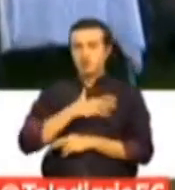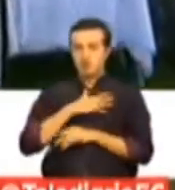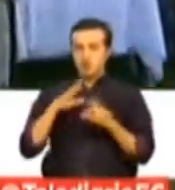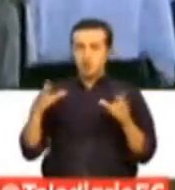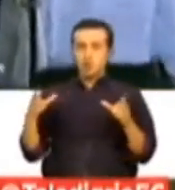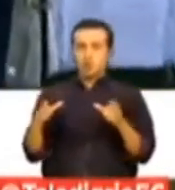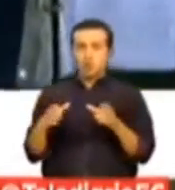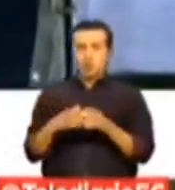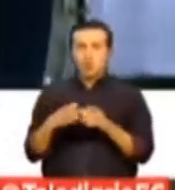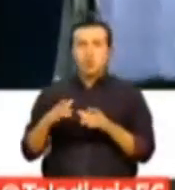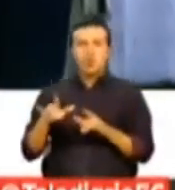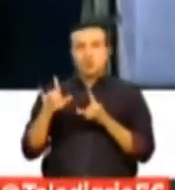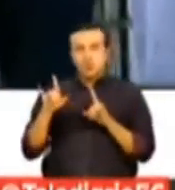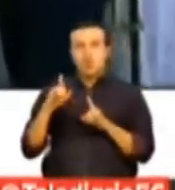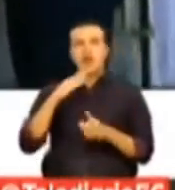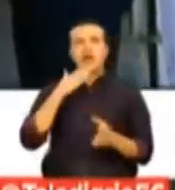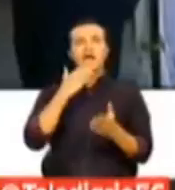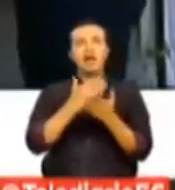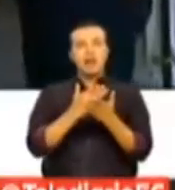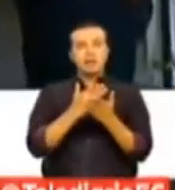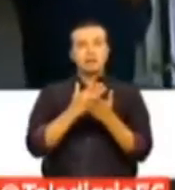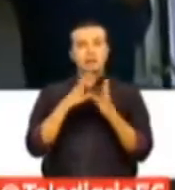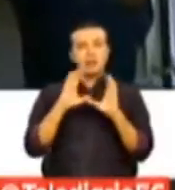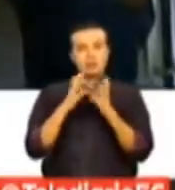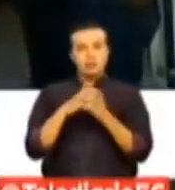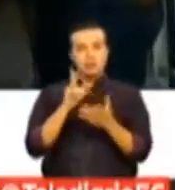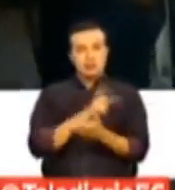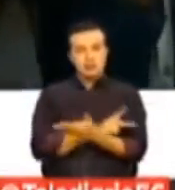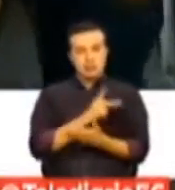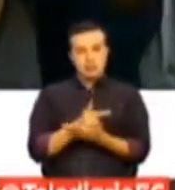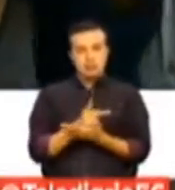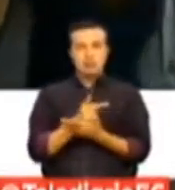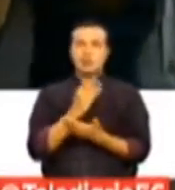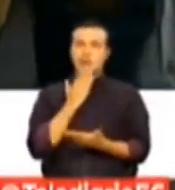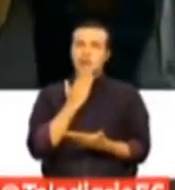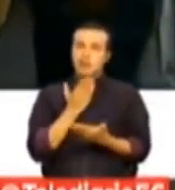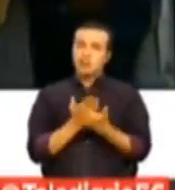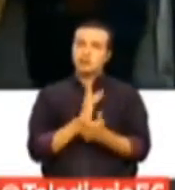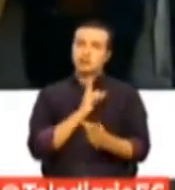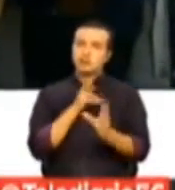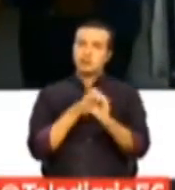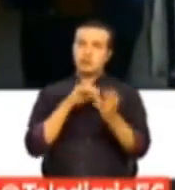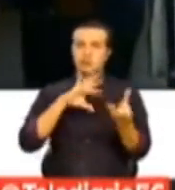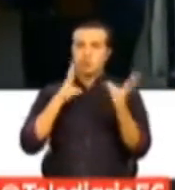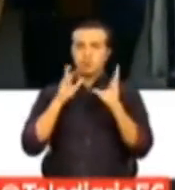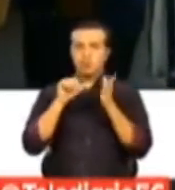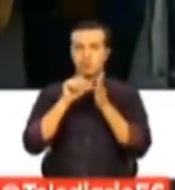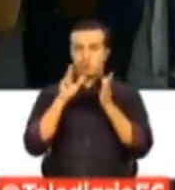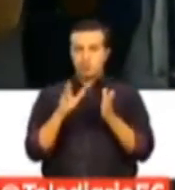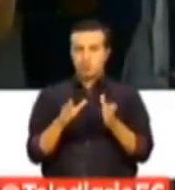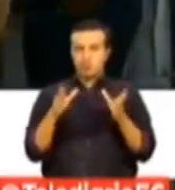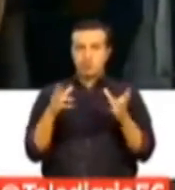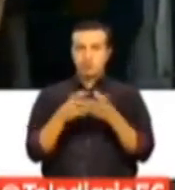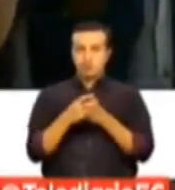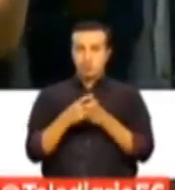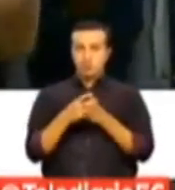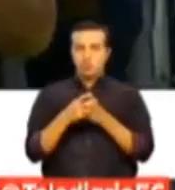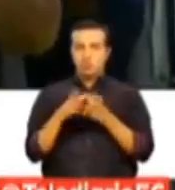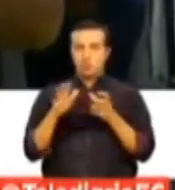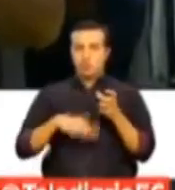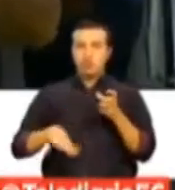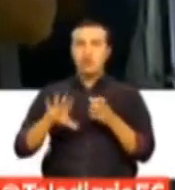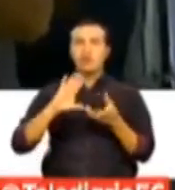Rock. Primero, darle las gracias al Núcleo del Pichincha por permitirnos formar parte de Rock Revolución 2018 con la presentación de Malón.